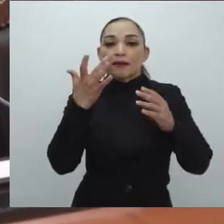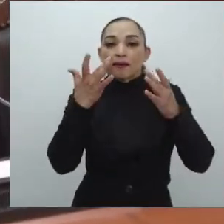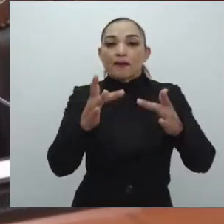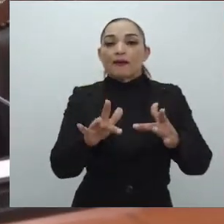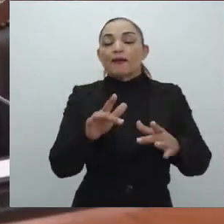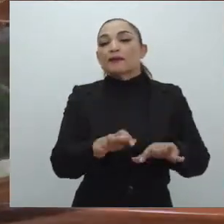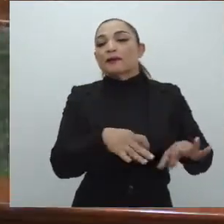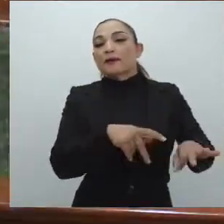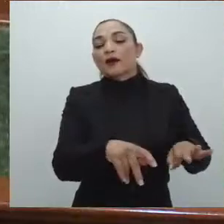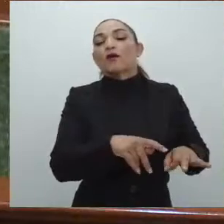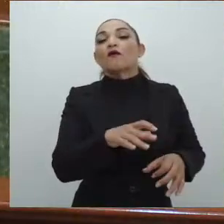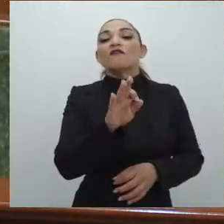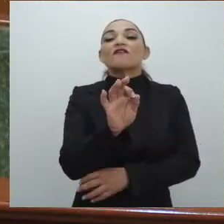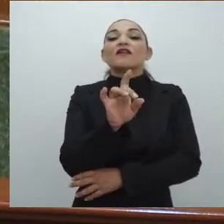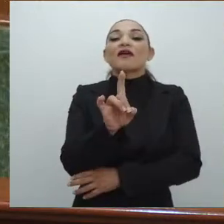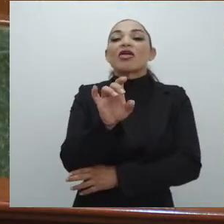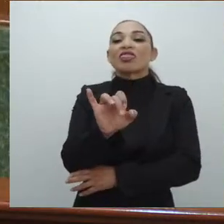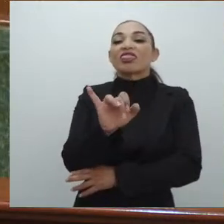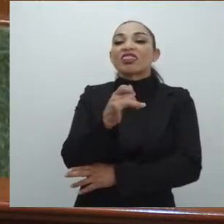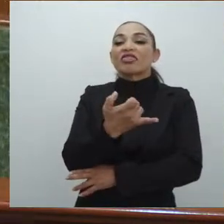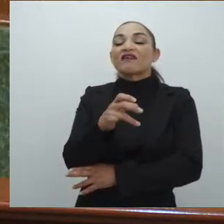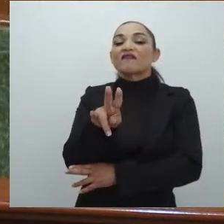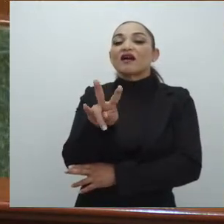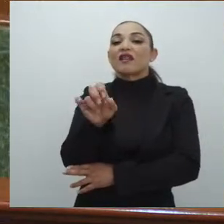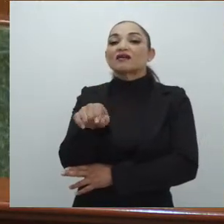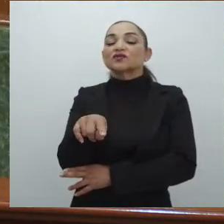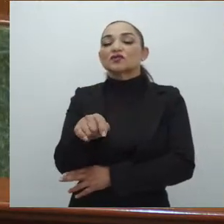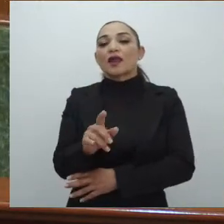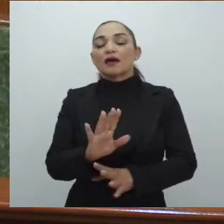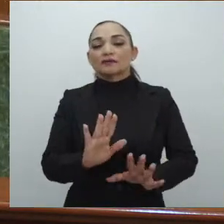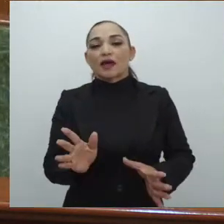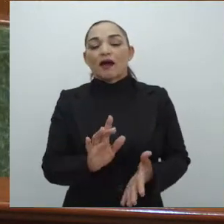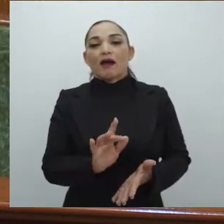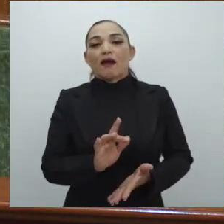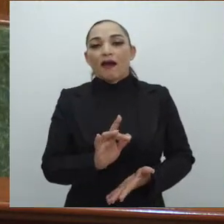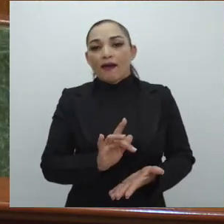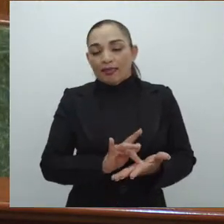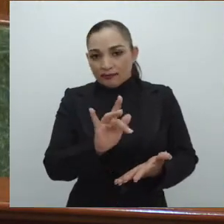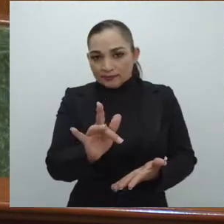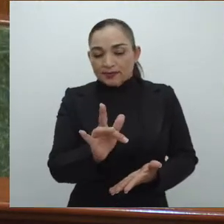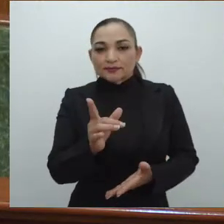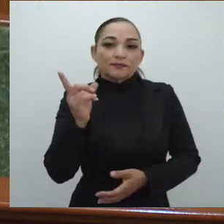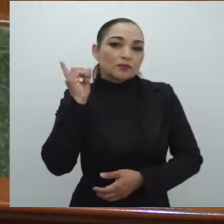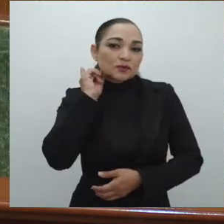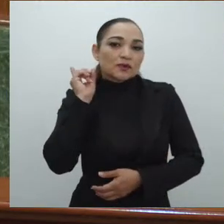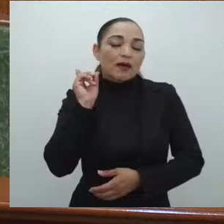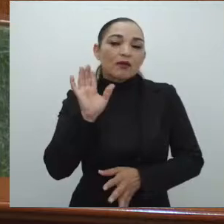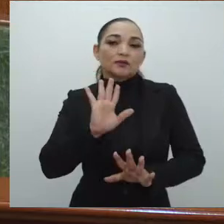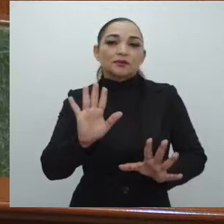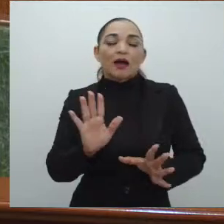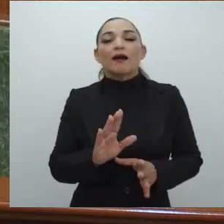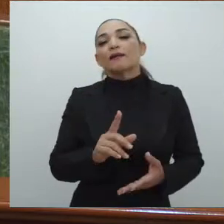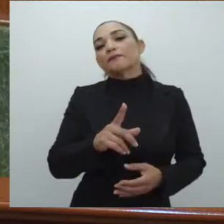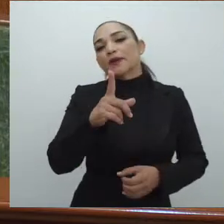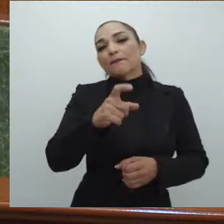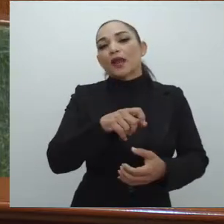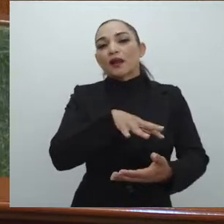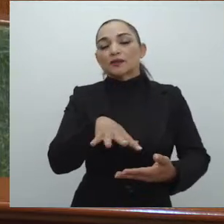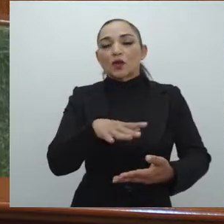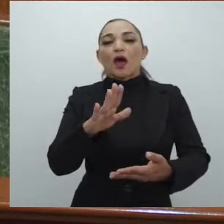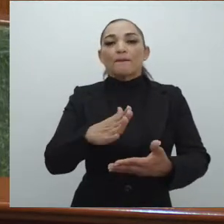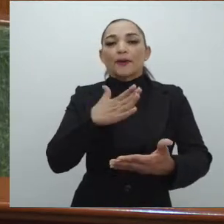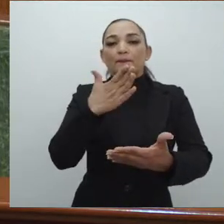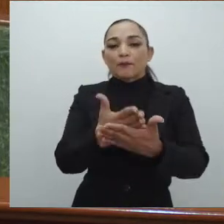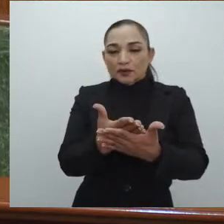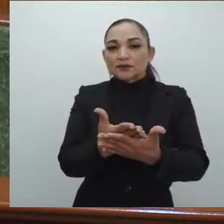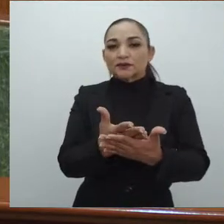cuanto? Gracias, diputado. Habiéndosele dado primera lectura al dictamen, existe la propuesta del diputado César